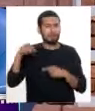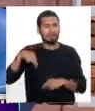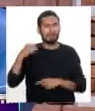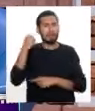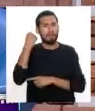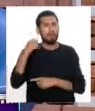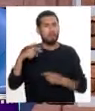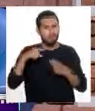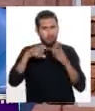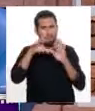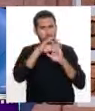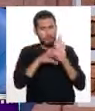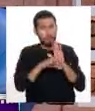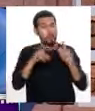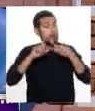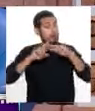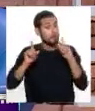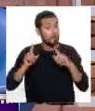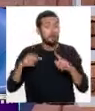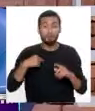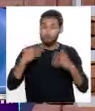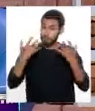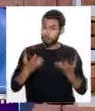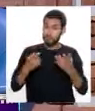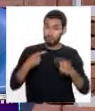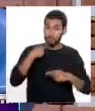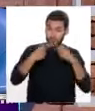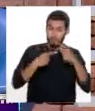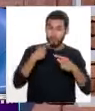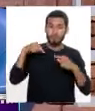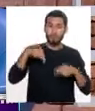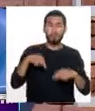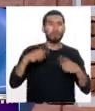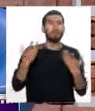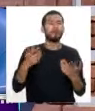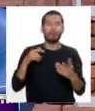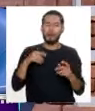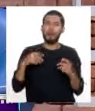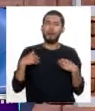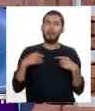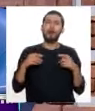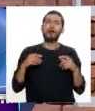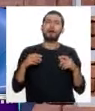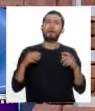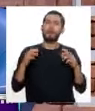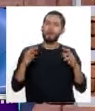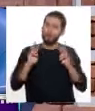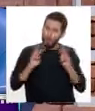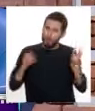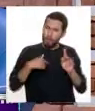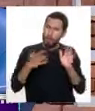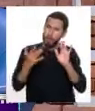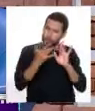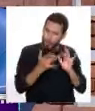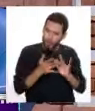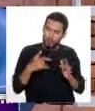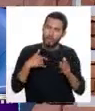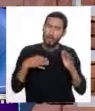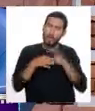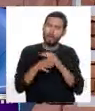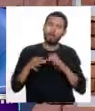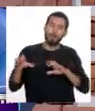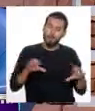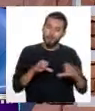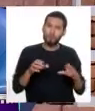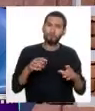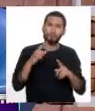a través de nuestra Constitución. Pero les quiero contar sobre las PIAS, que son plataformas itinerantes de acción social, que es parte junto a